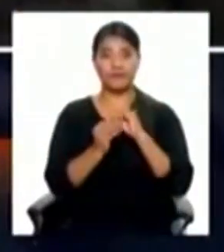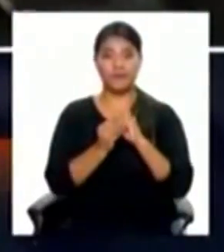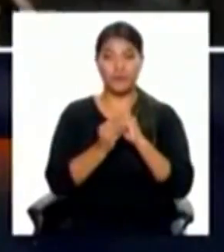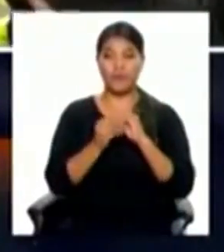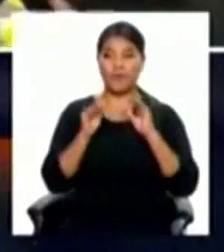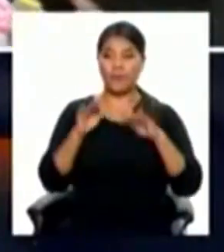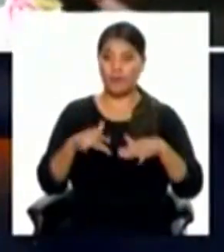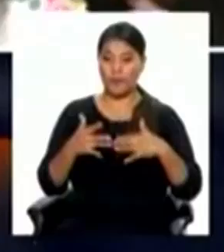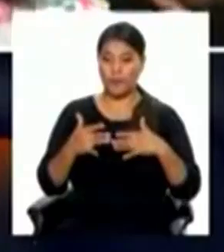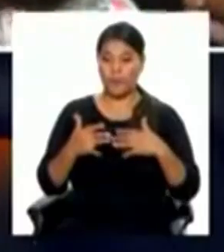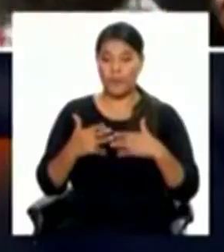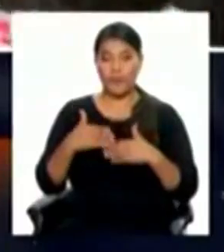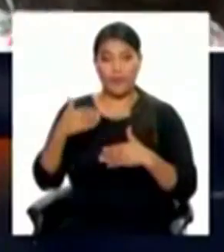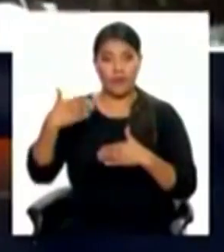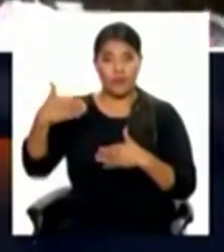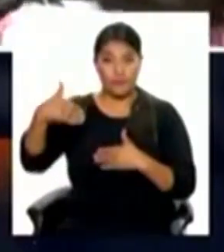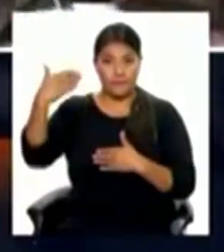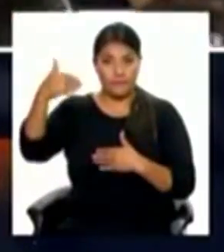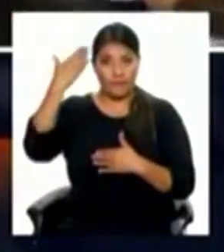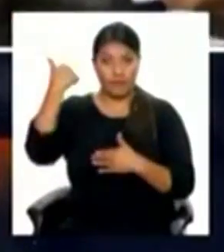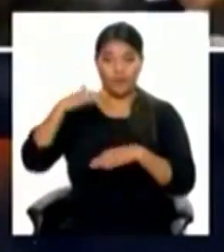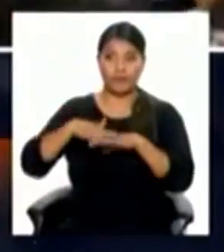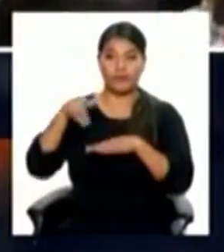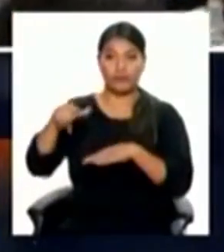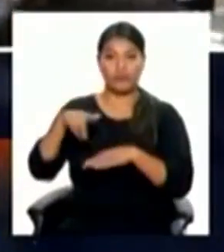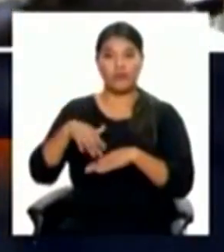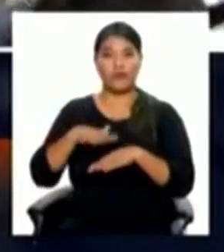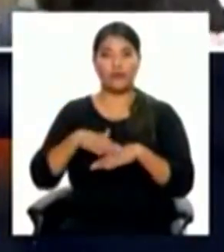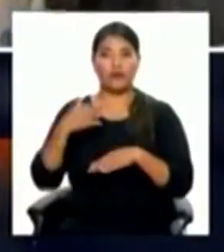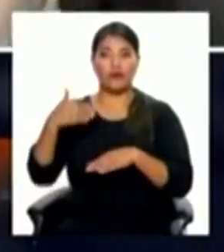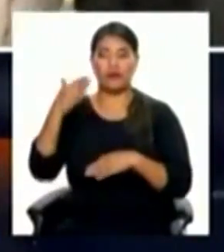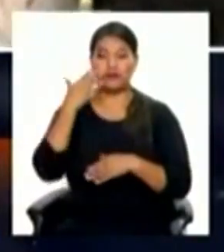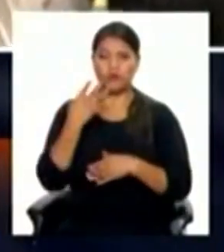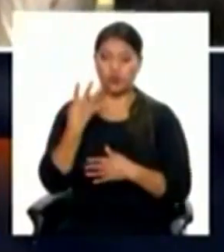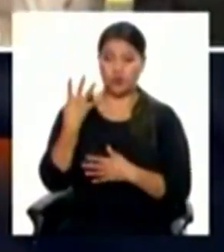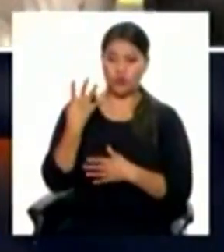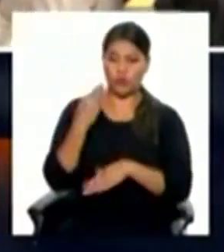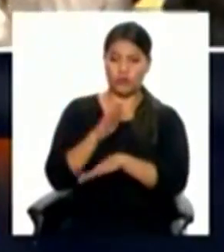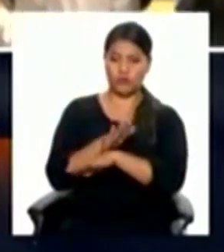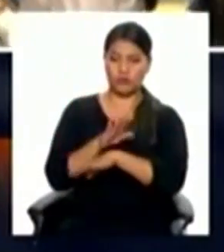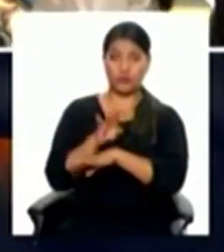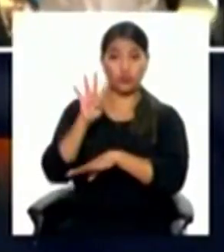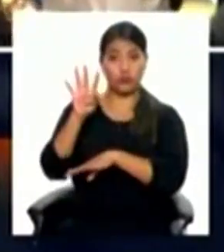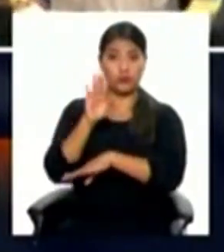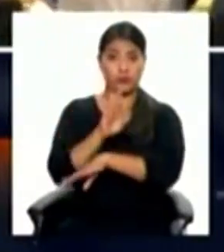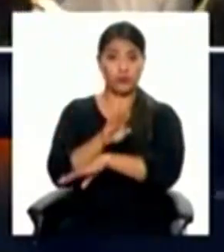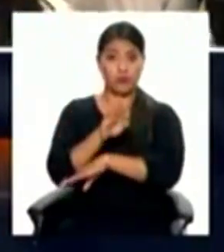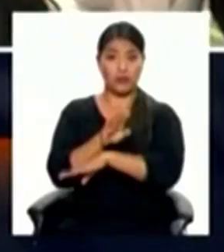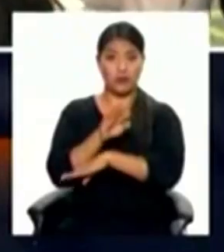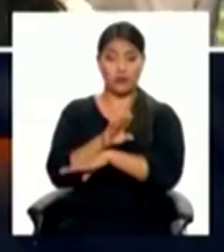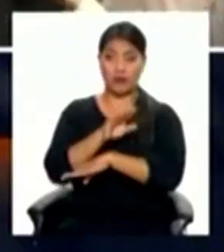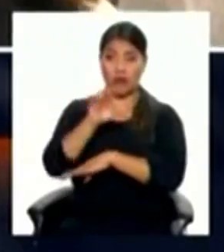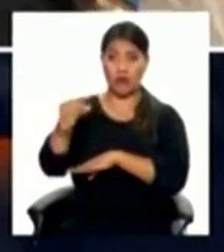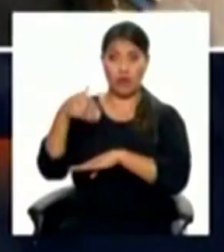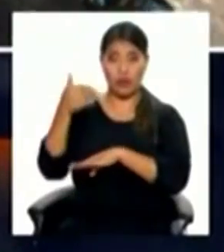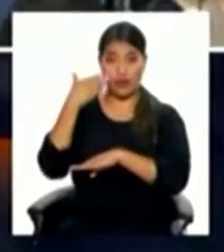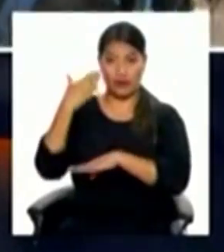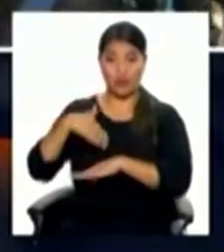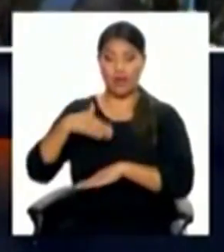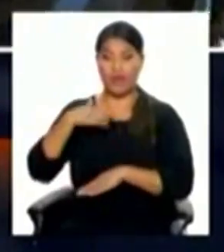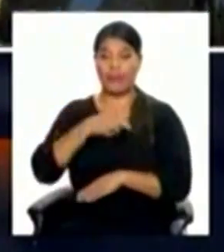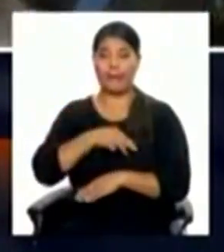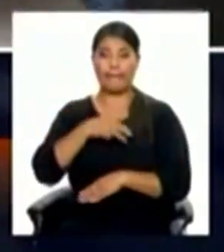momento posterior al homicidio, que había ocurrido a las 4 de la tarde, el Metro de Lima ha emitido